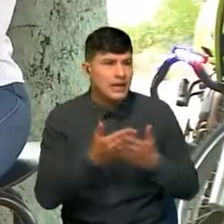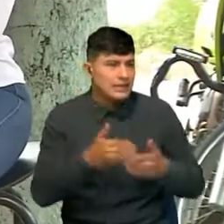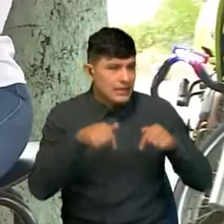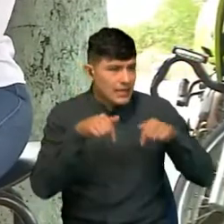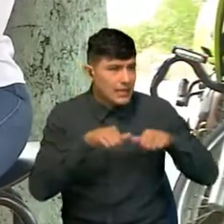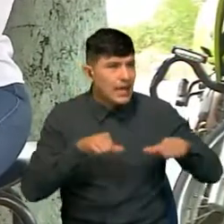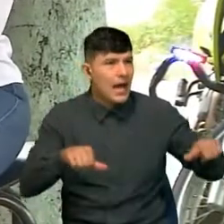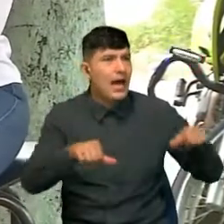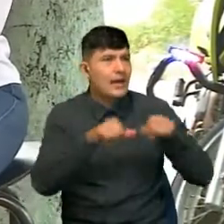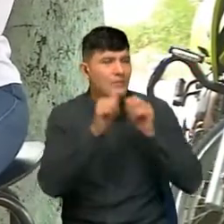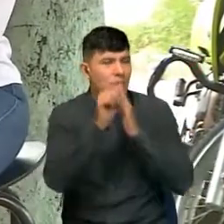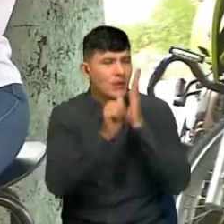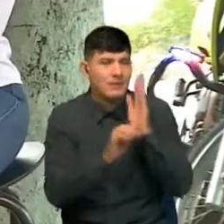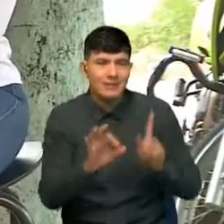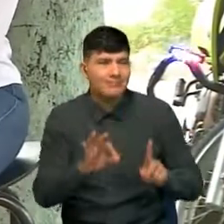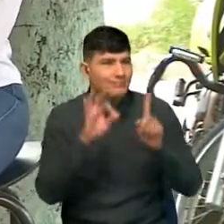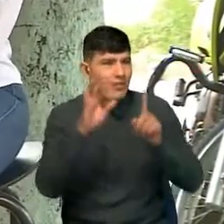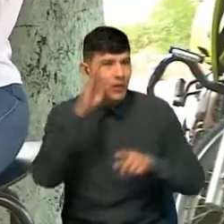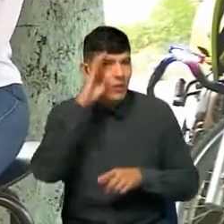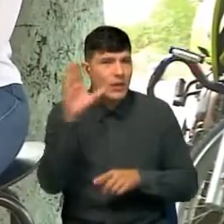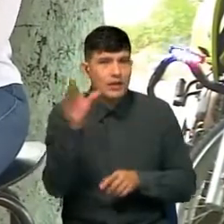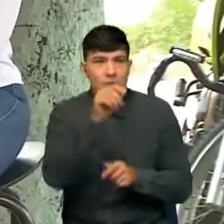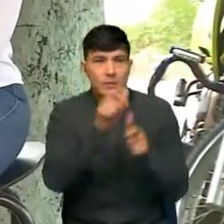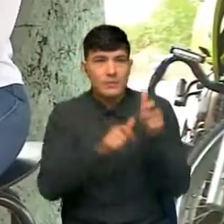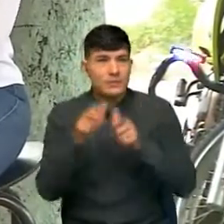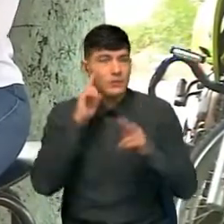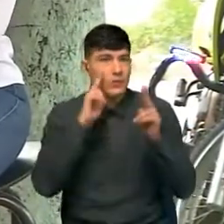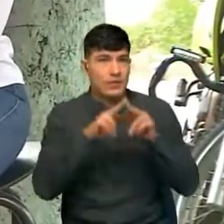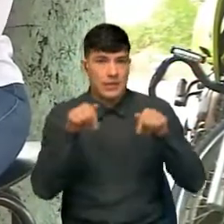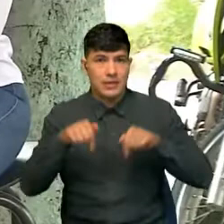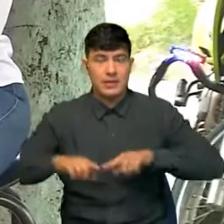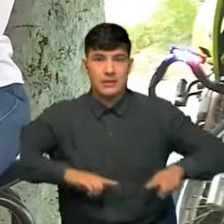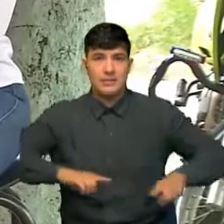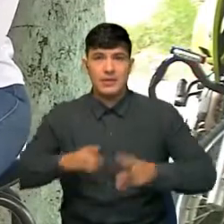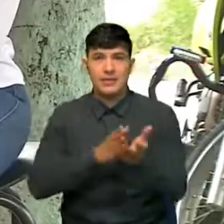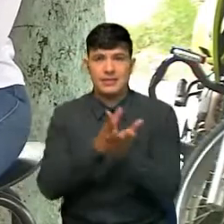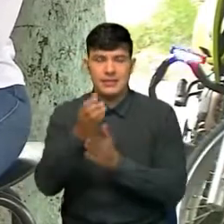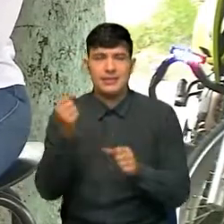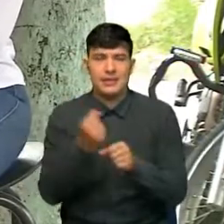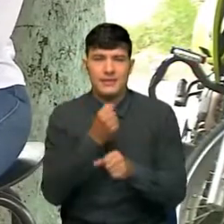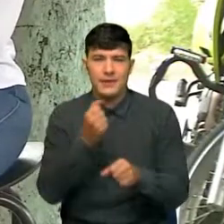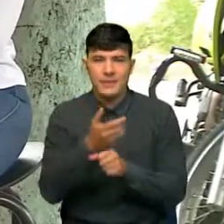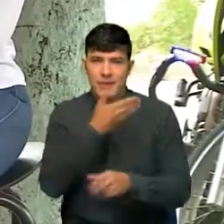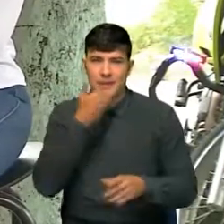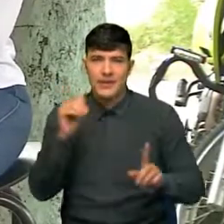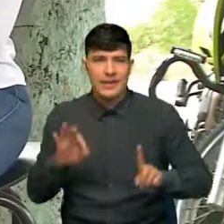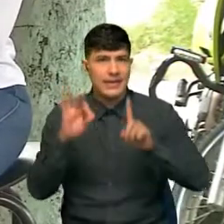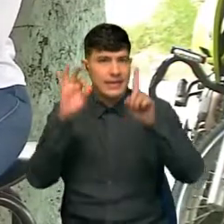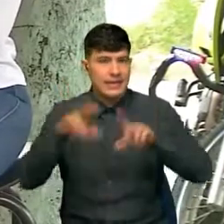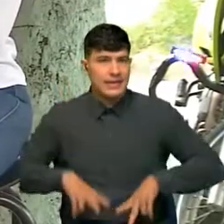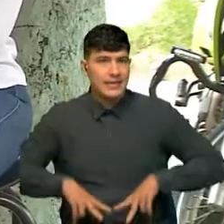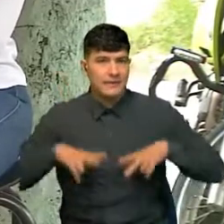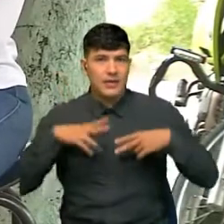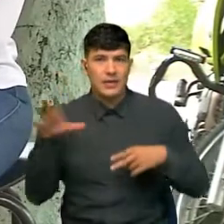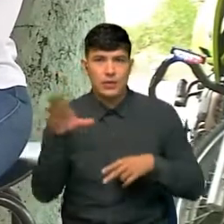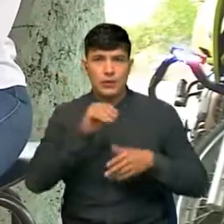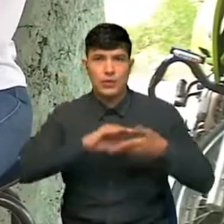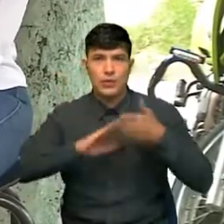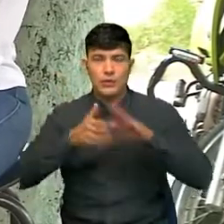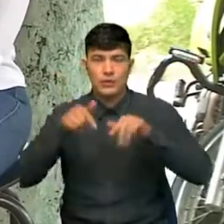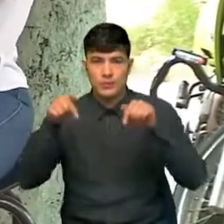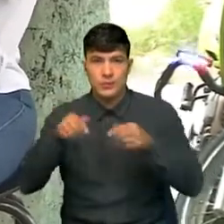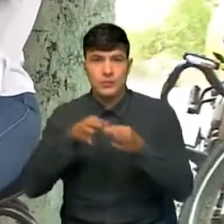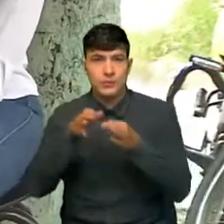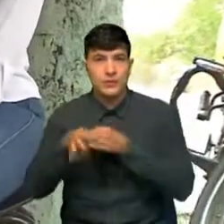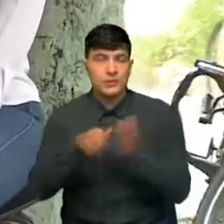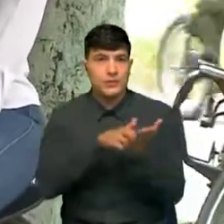televidentes. La administración municipal sigue trabajando para mejorar las condiciones y la calidad de vida de los habitantes del municipio de Girón. Es